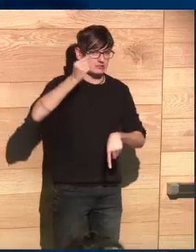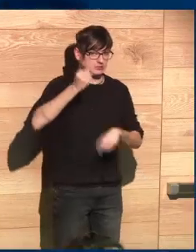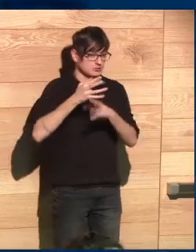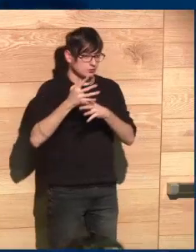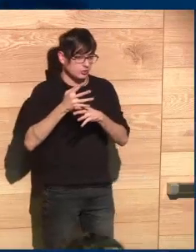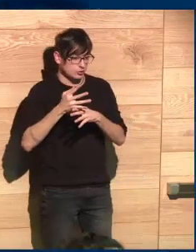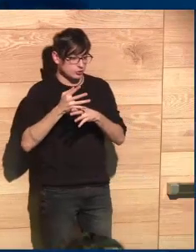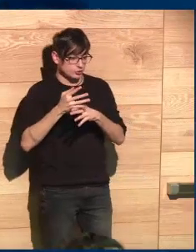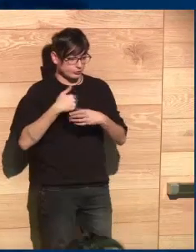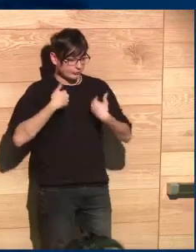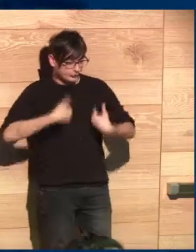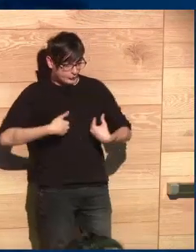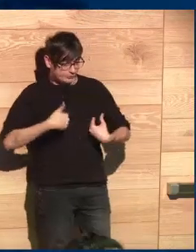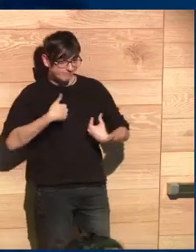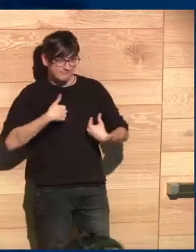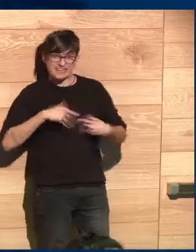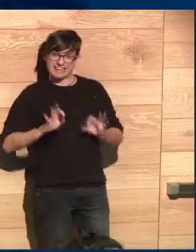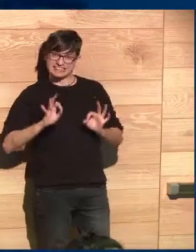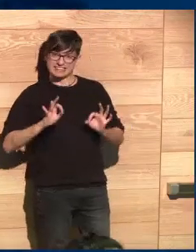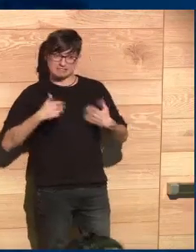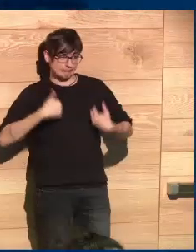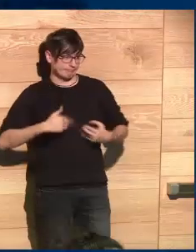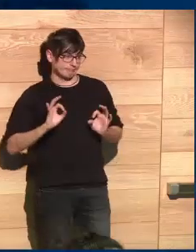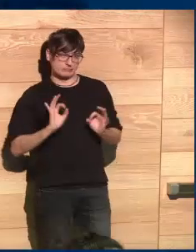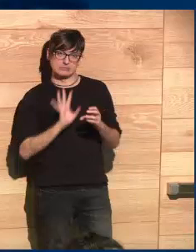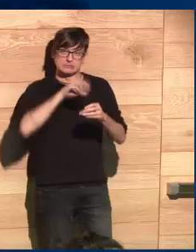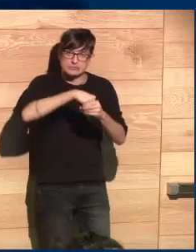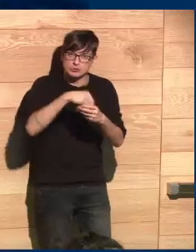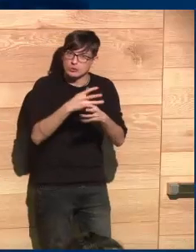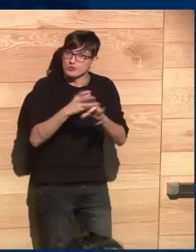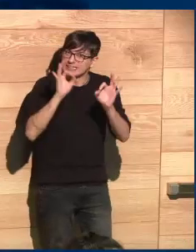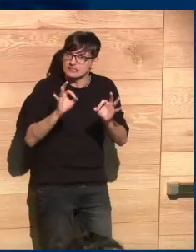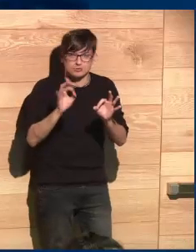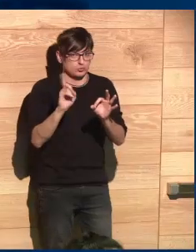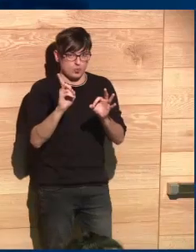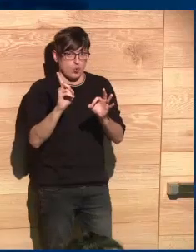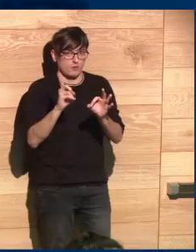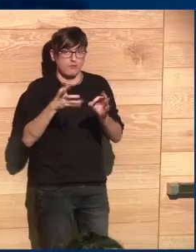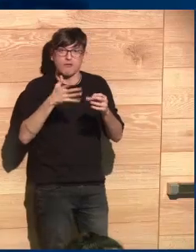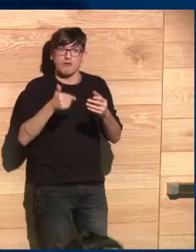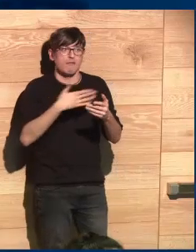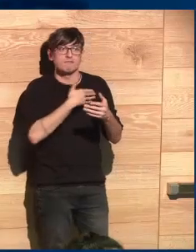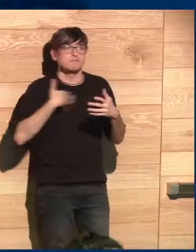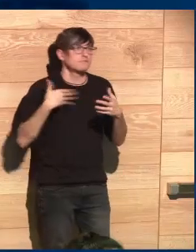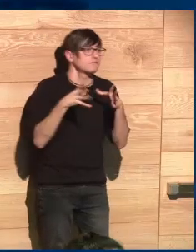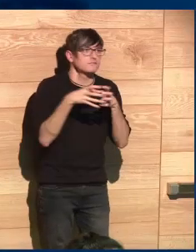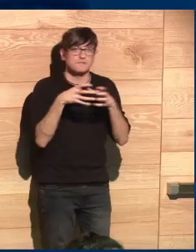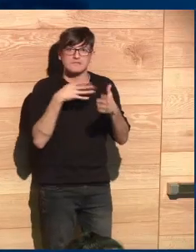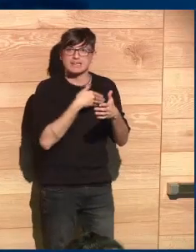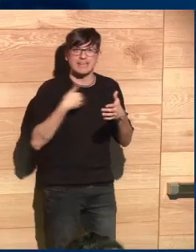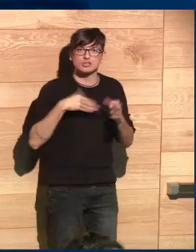No Claro. somos quienes somos en la vida diaria, sino quienes aspiramos a ser. Y ahí es donde realmente hay un